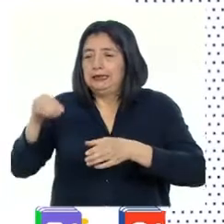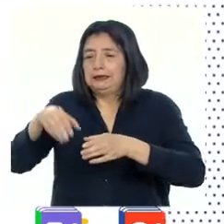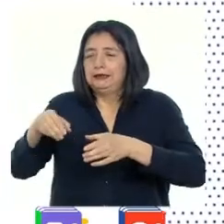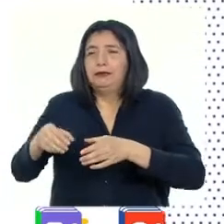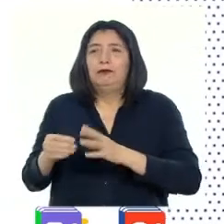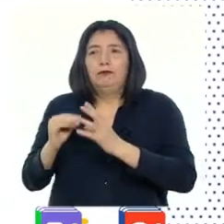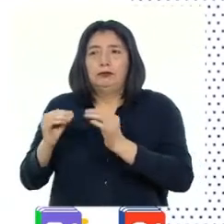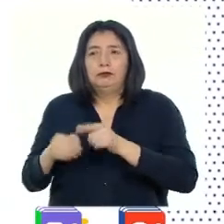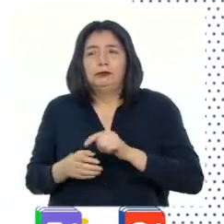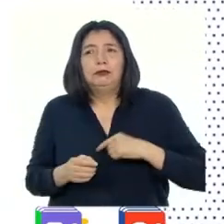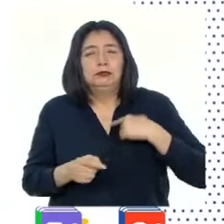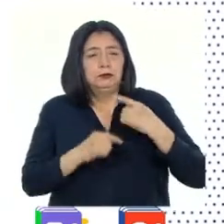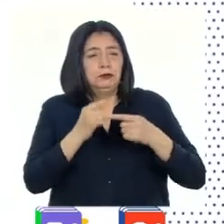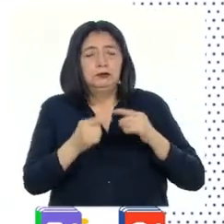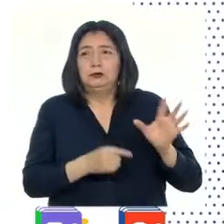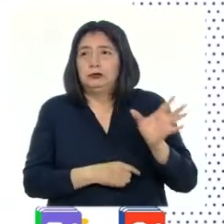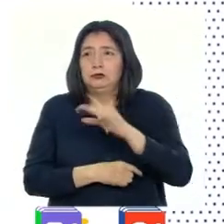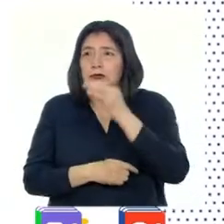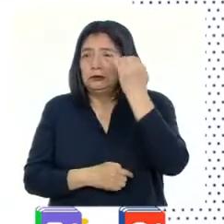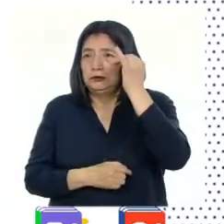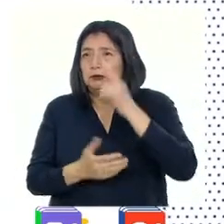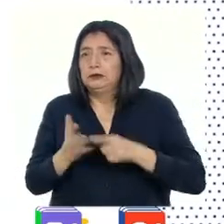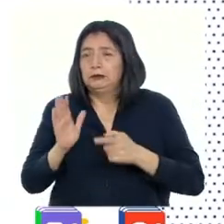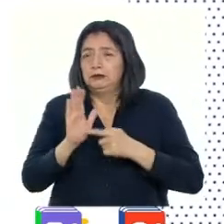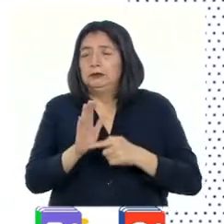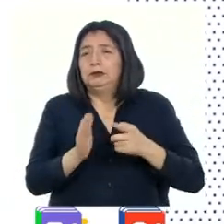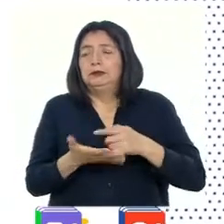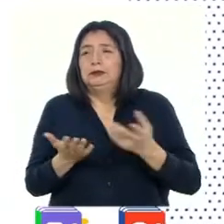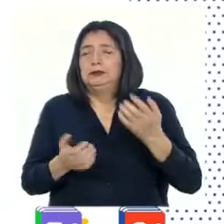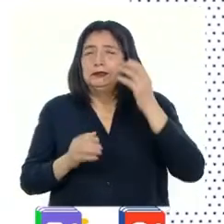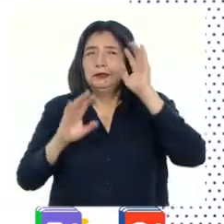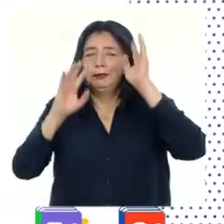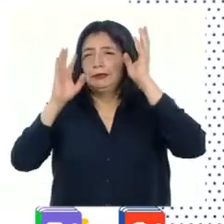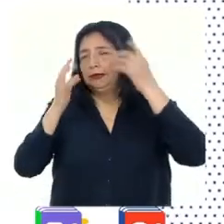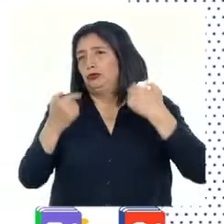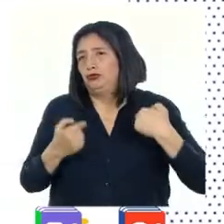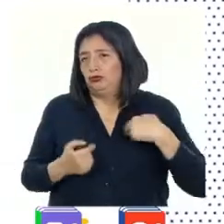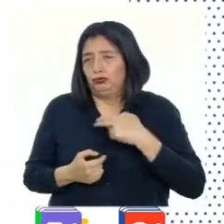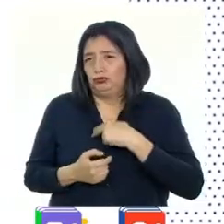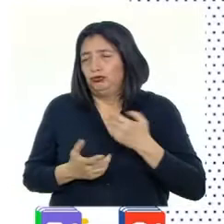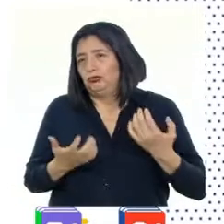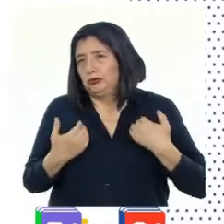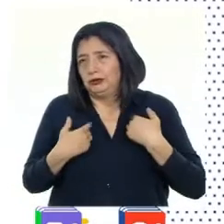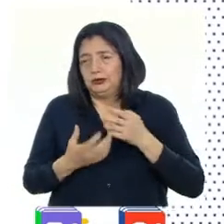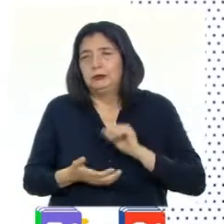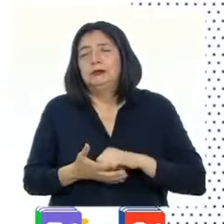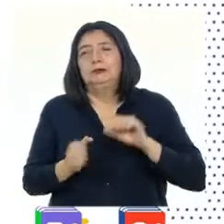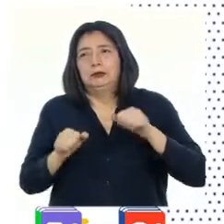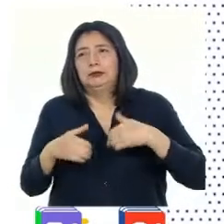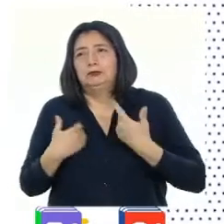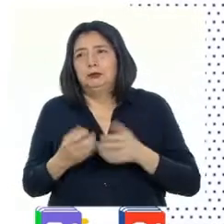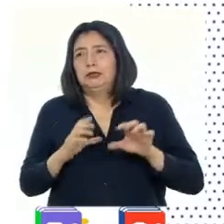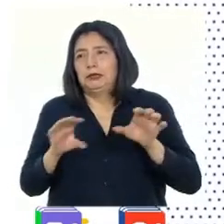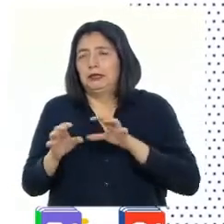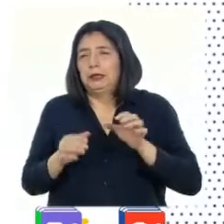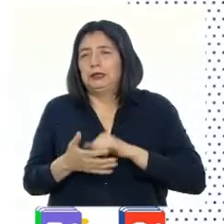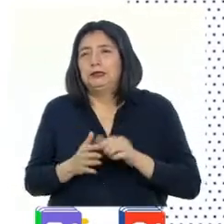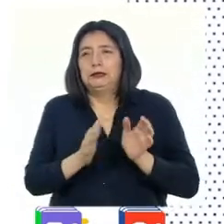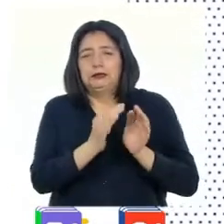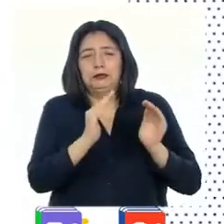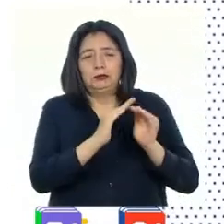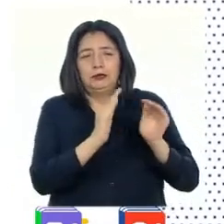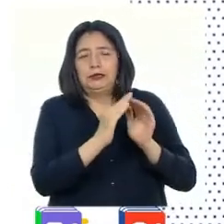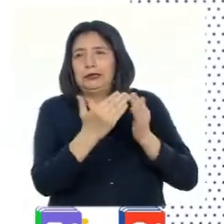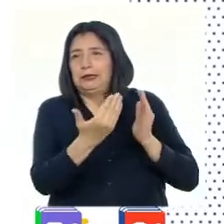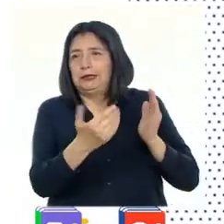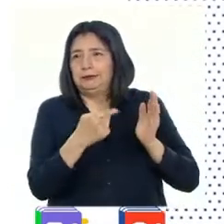poco, toda idea se refleja en la imaginación que uno vaya a tener para poder hacer un retablo. Lo